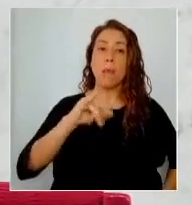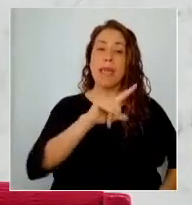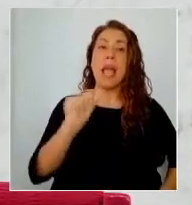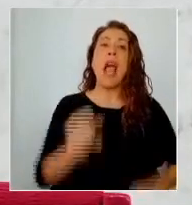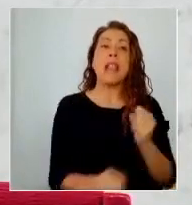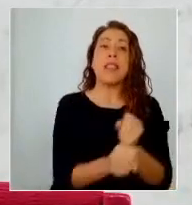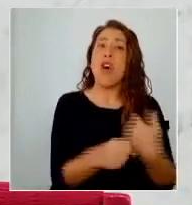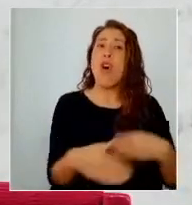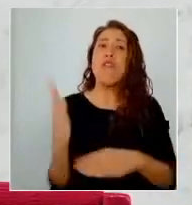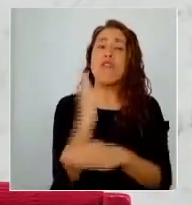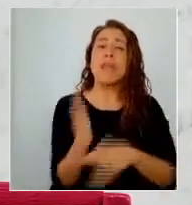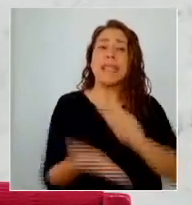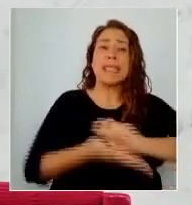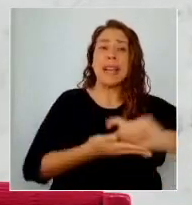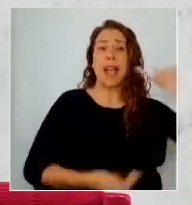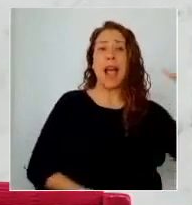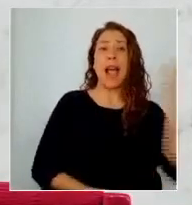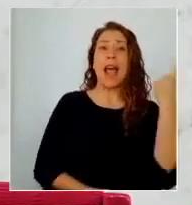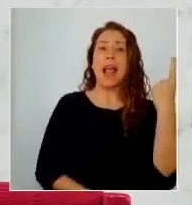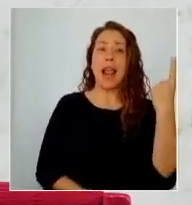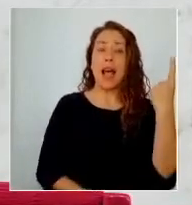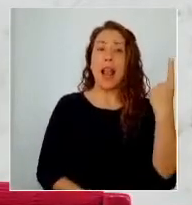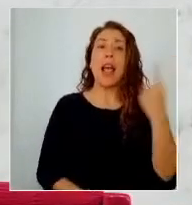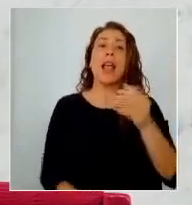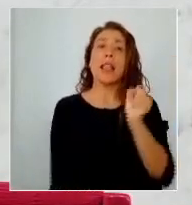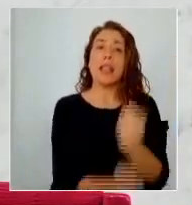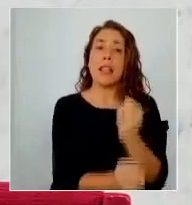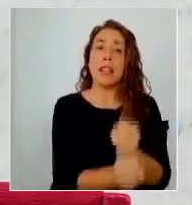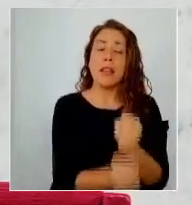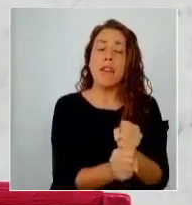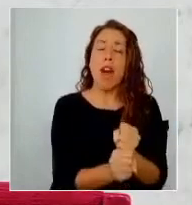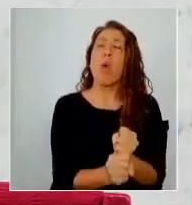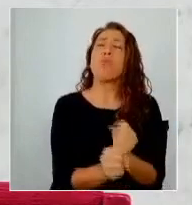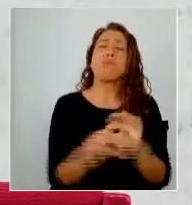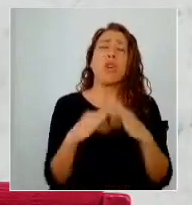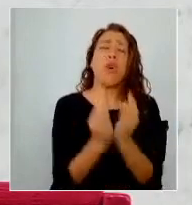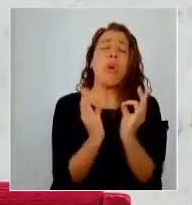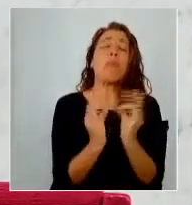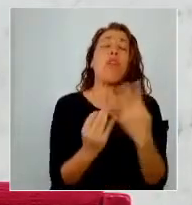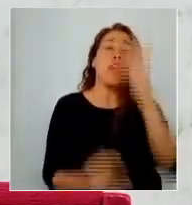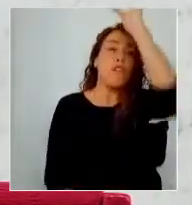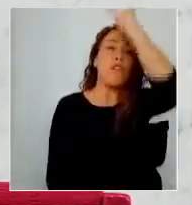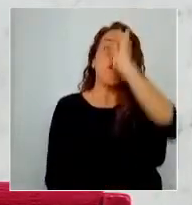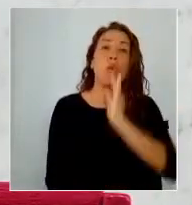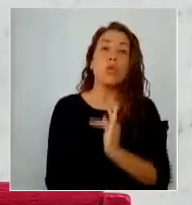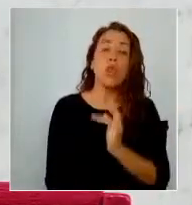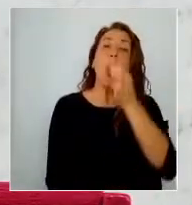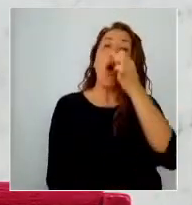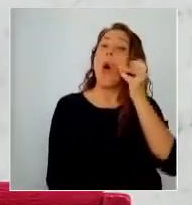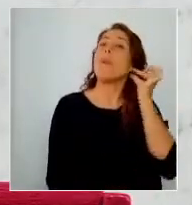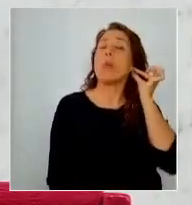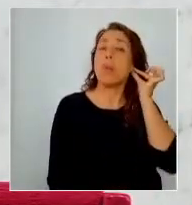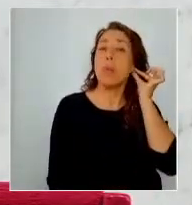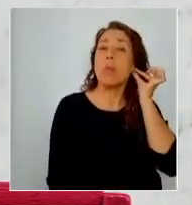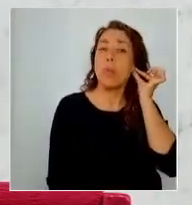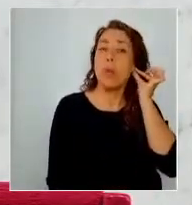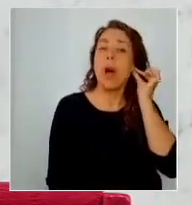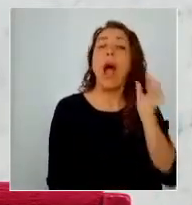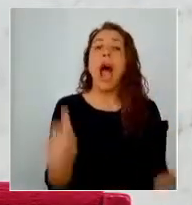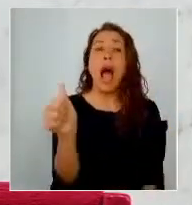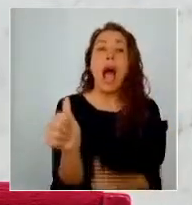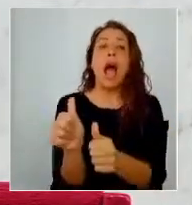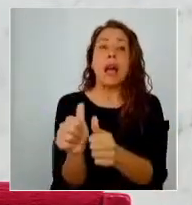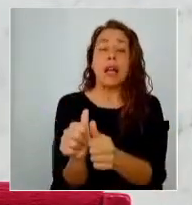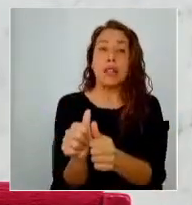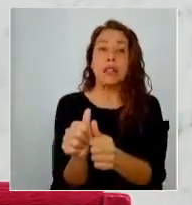la secretaría general y el trabajo abnegado de los funcionarios de las funcionarias del asesores de este